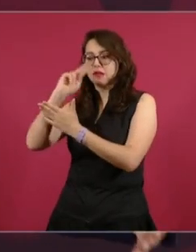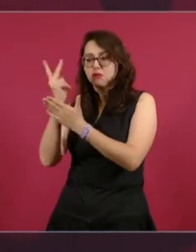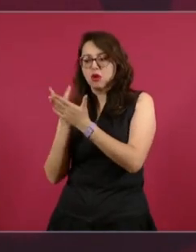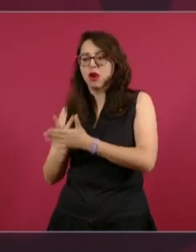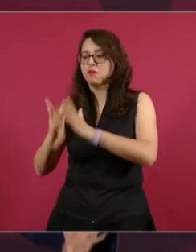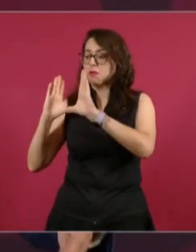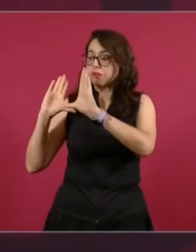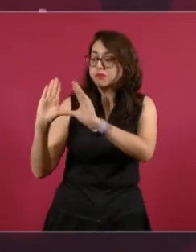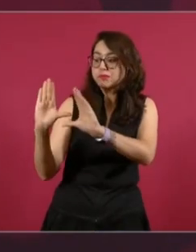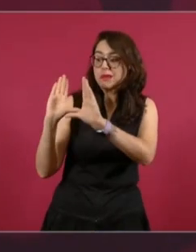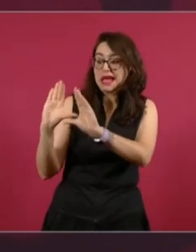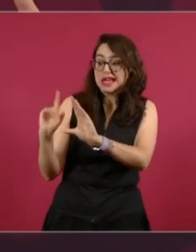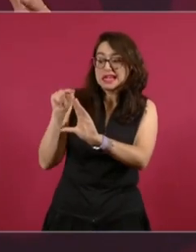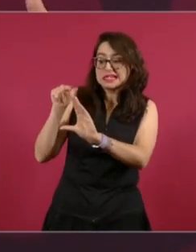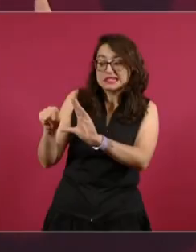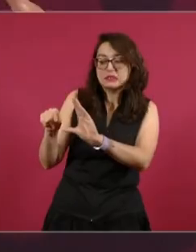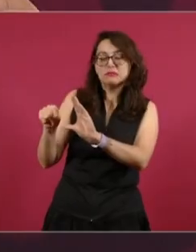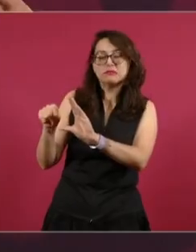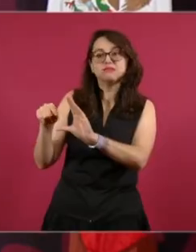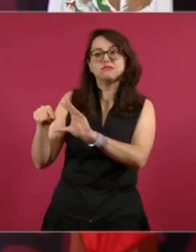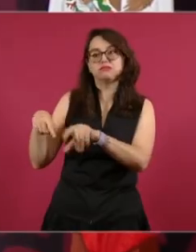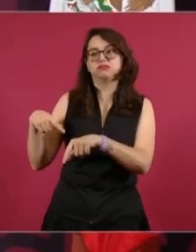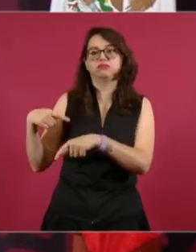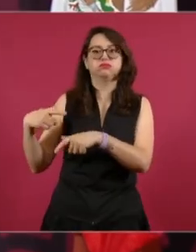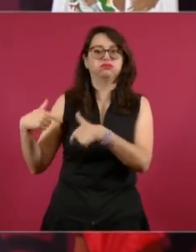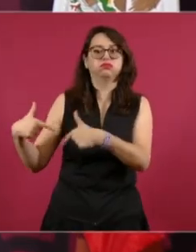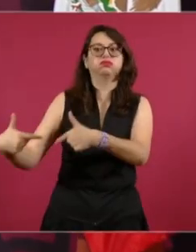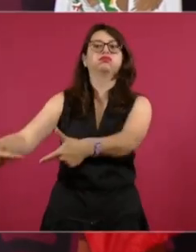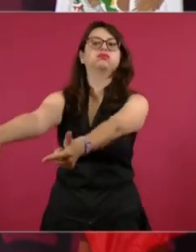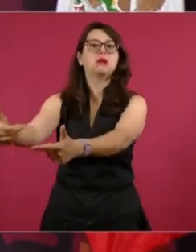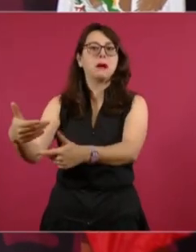con el modelo neoliberal